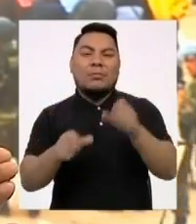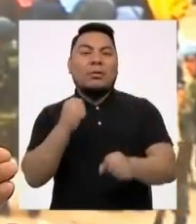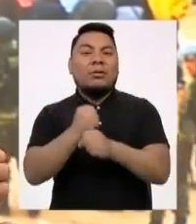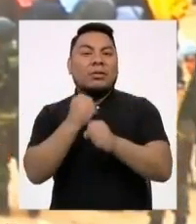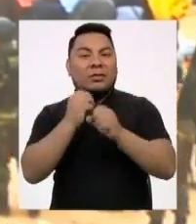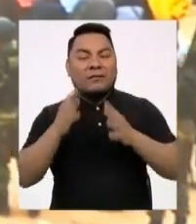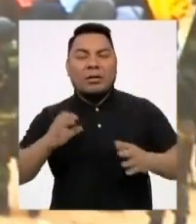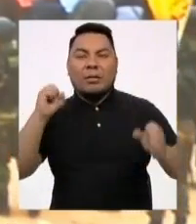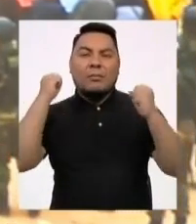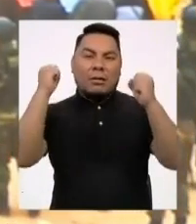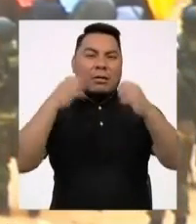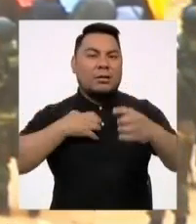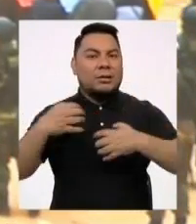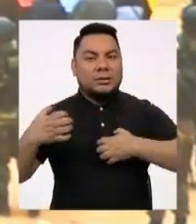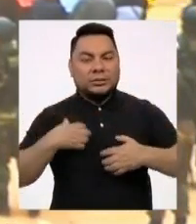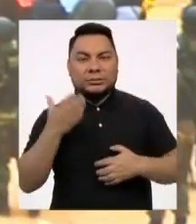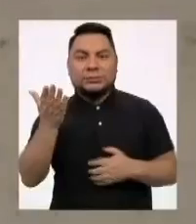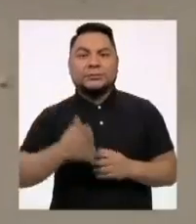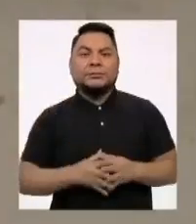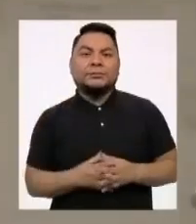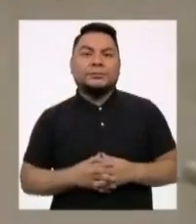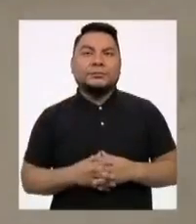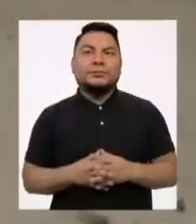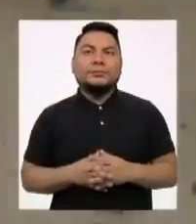protagonizadas por los trabajadores.